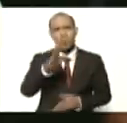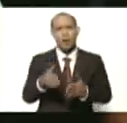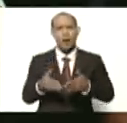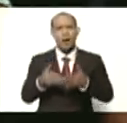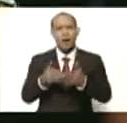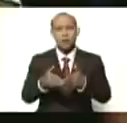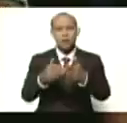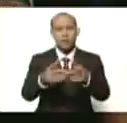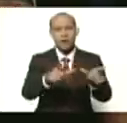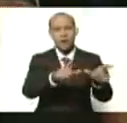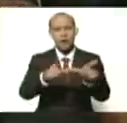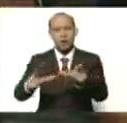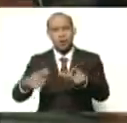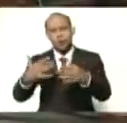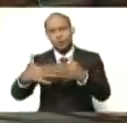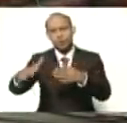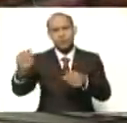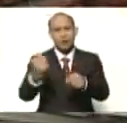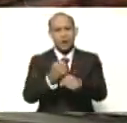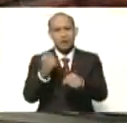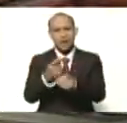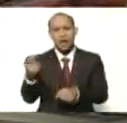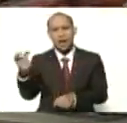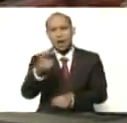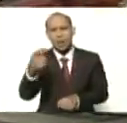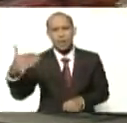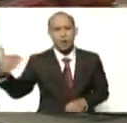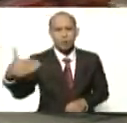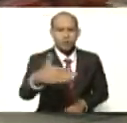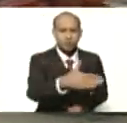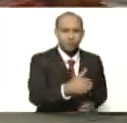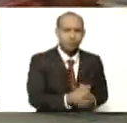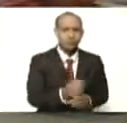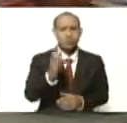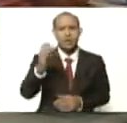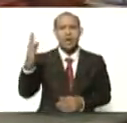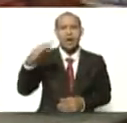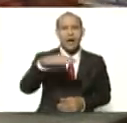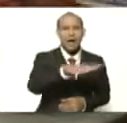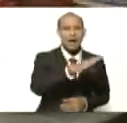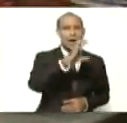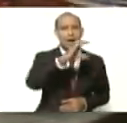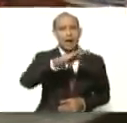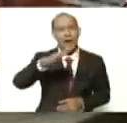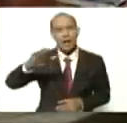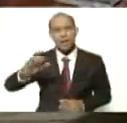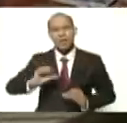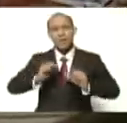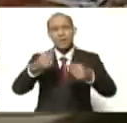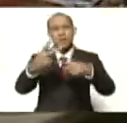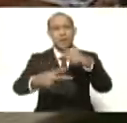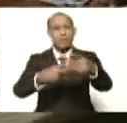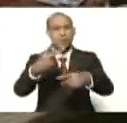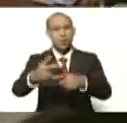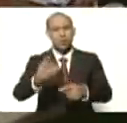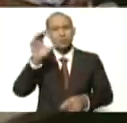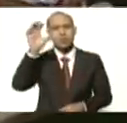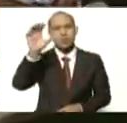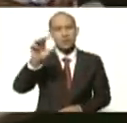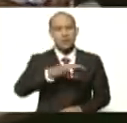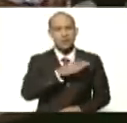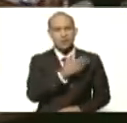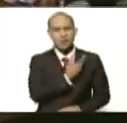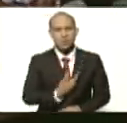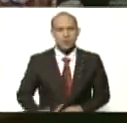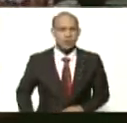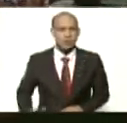listas para faenar para ir a buscar esos atunes en el caribe y seguir produciendo por el país presidente yo quisiera que el